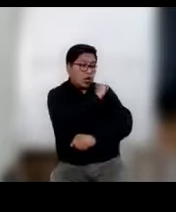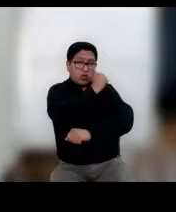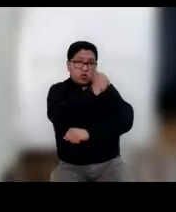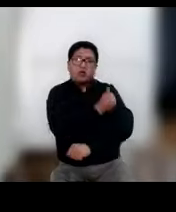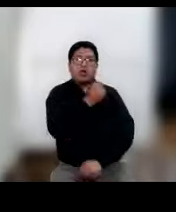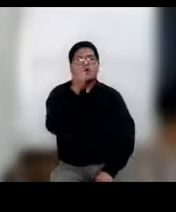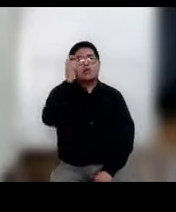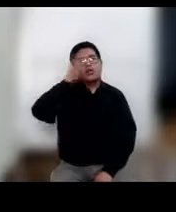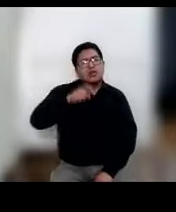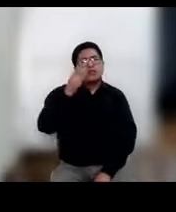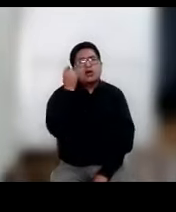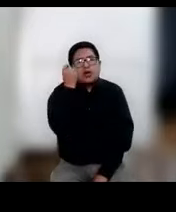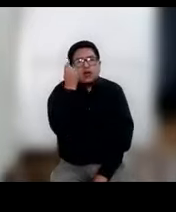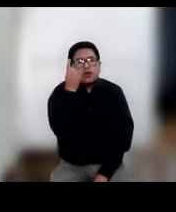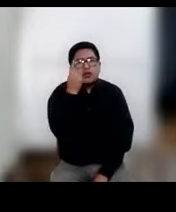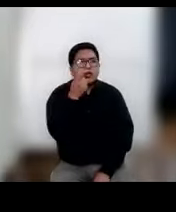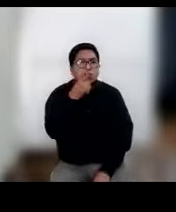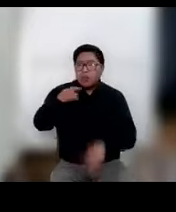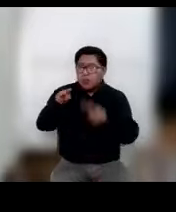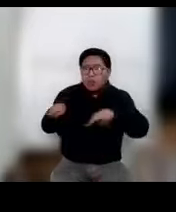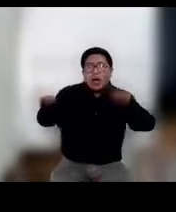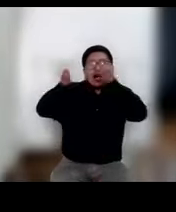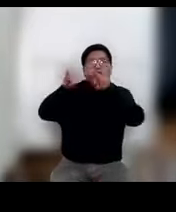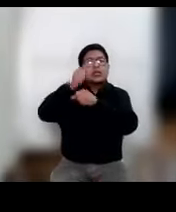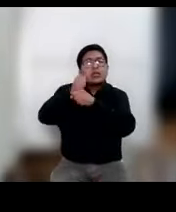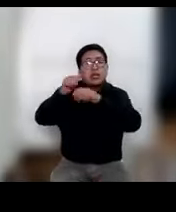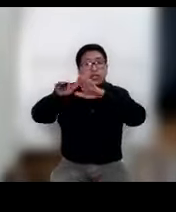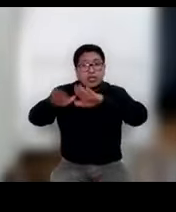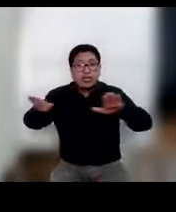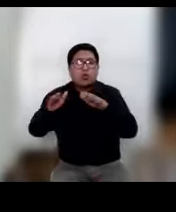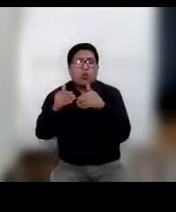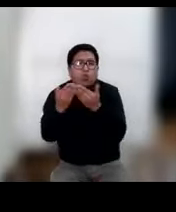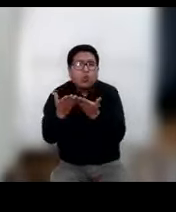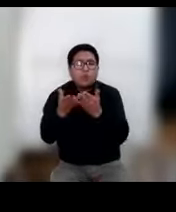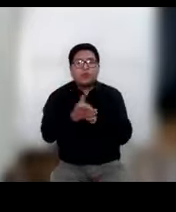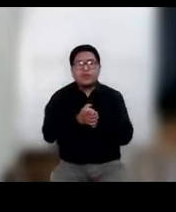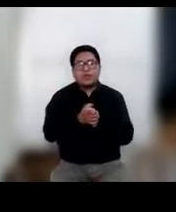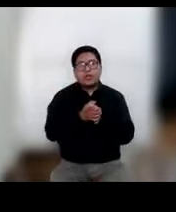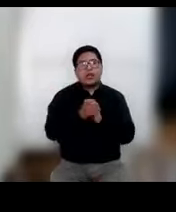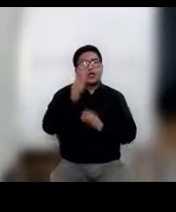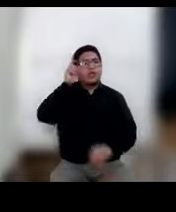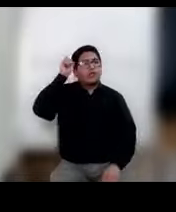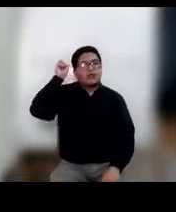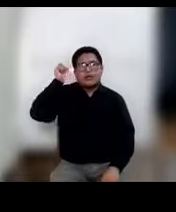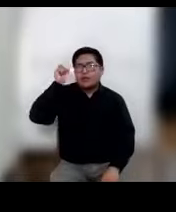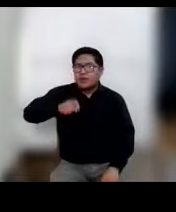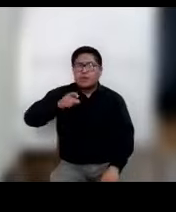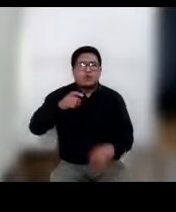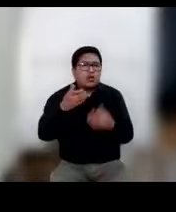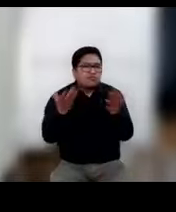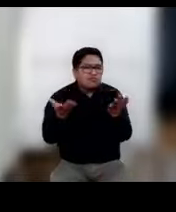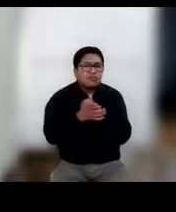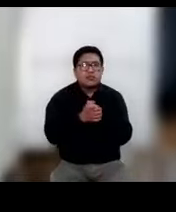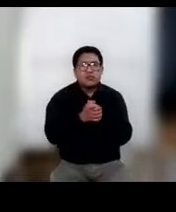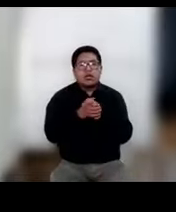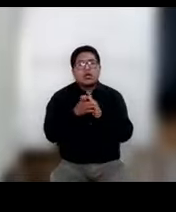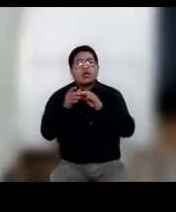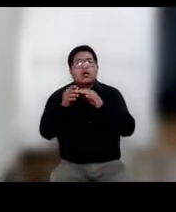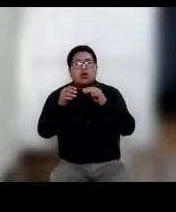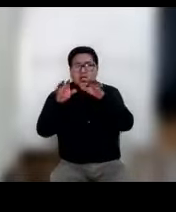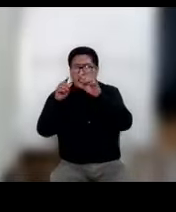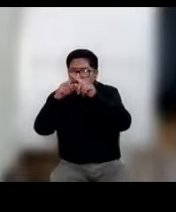esta valoración crítica del trabajo infantil tiene tiene que diferenciarse también de varias de varios otros